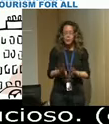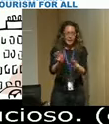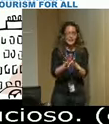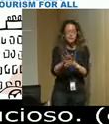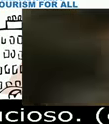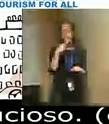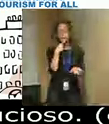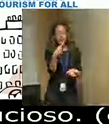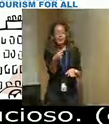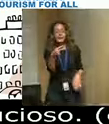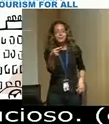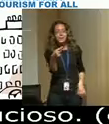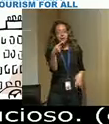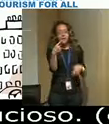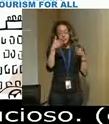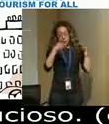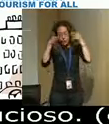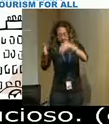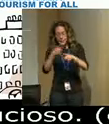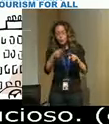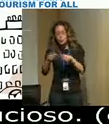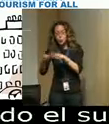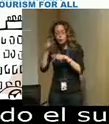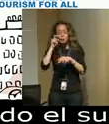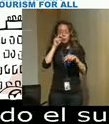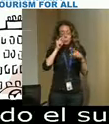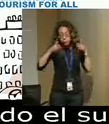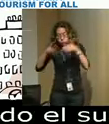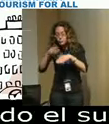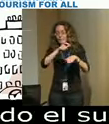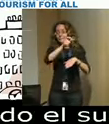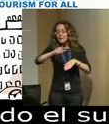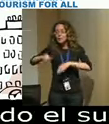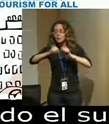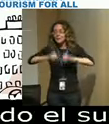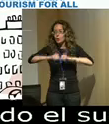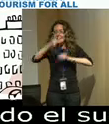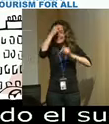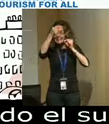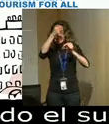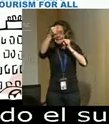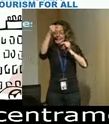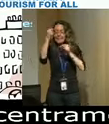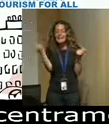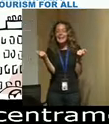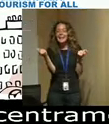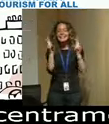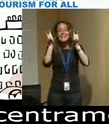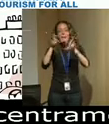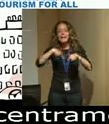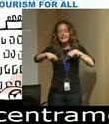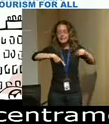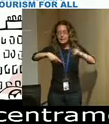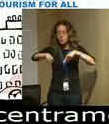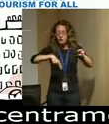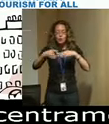Como decía, que si nos centramos en los productos de turismo destinados para mayores, hay que ser minuciosos en aspectos como, por ejemplo, el transporte.